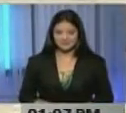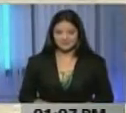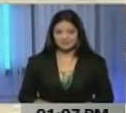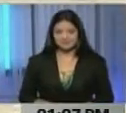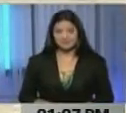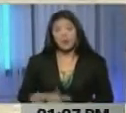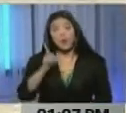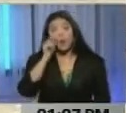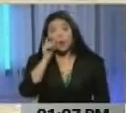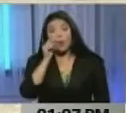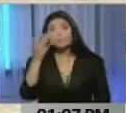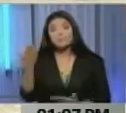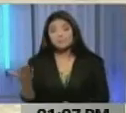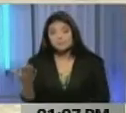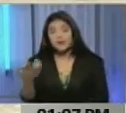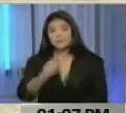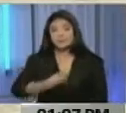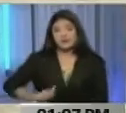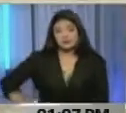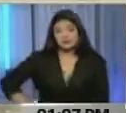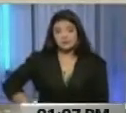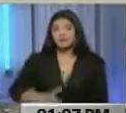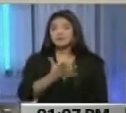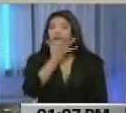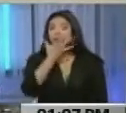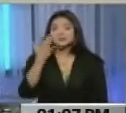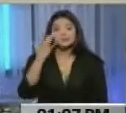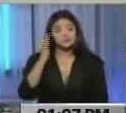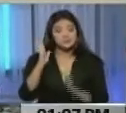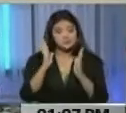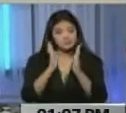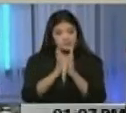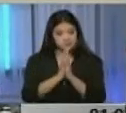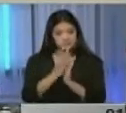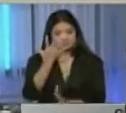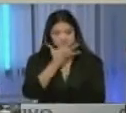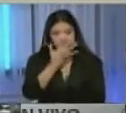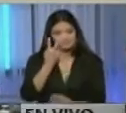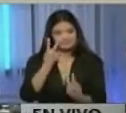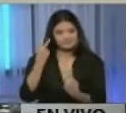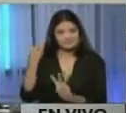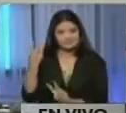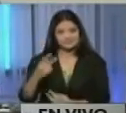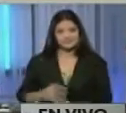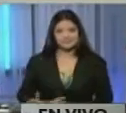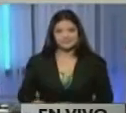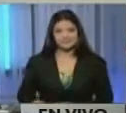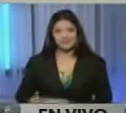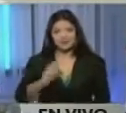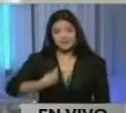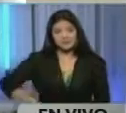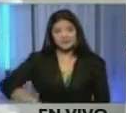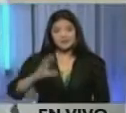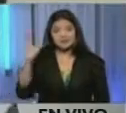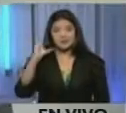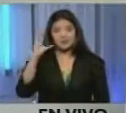Excelentísimo señor Juan Manuel Santos Calderón, presidente de la República de Colombia.